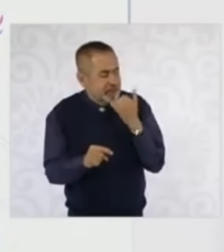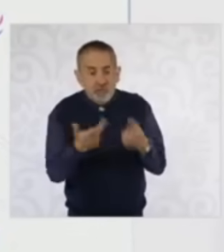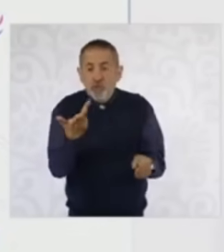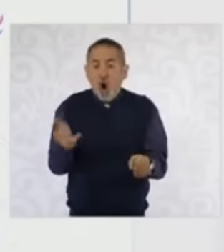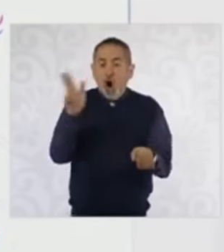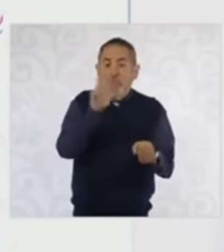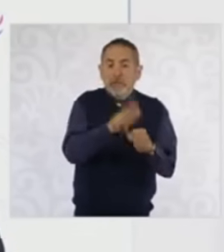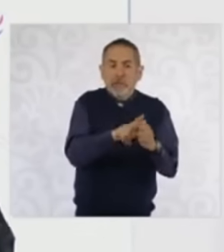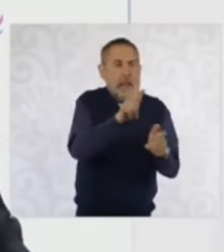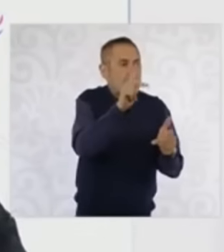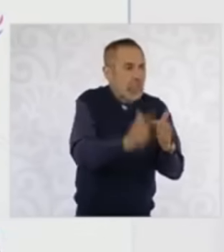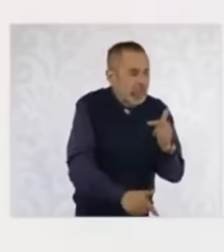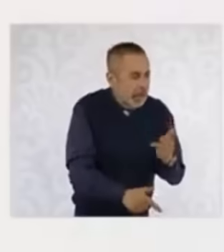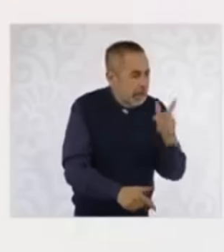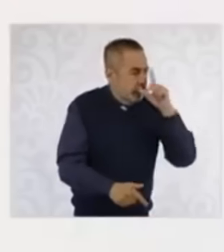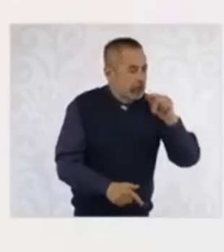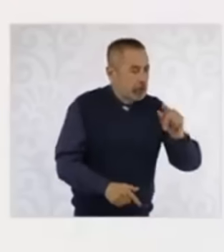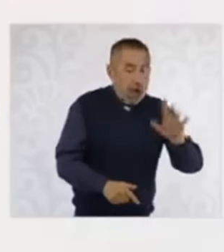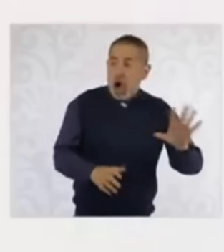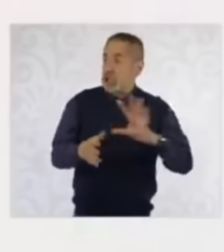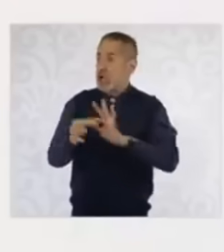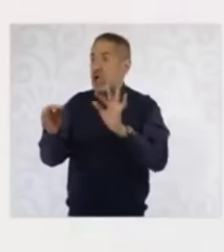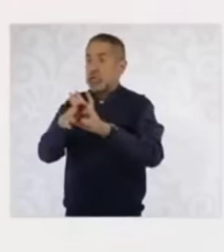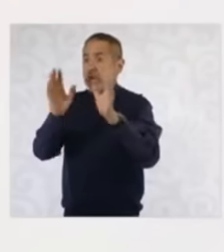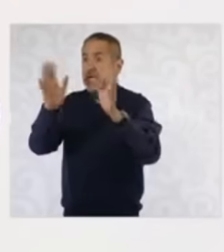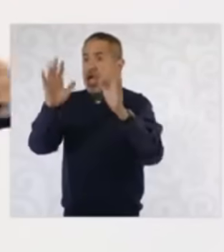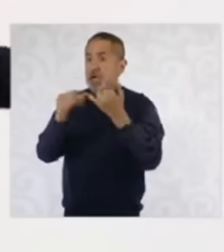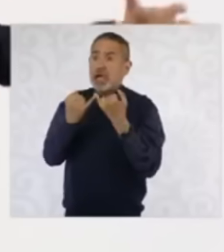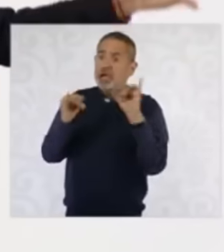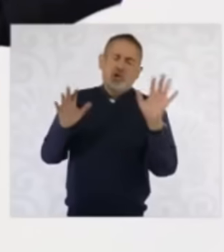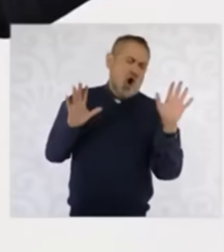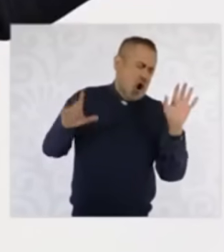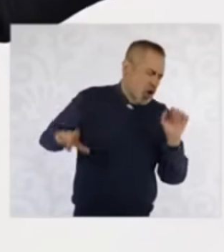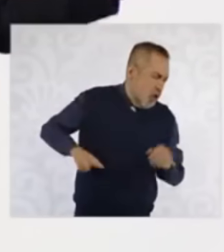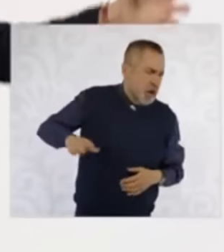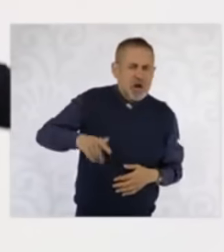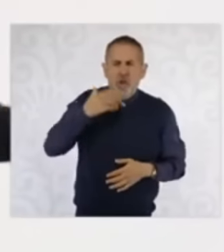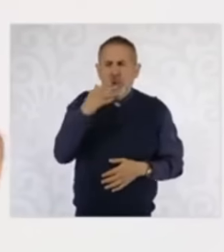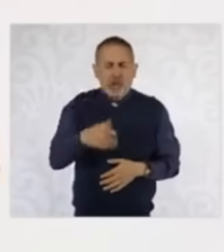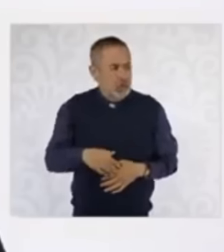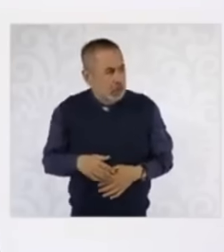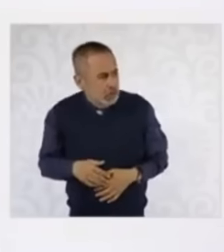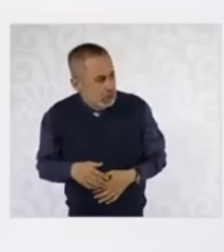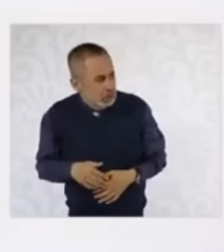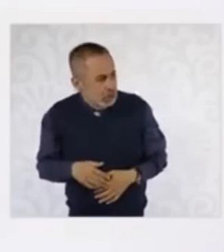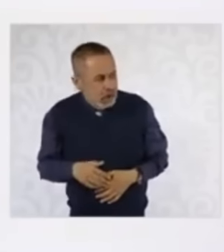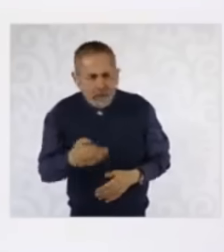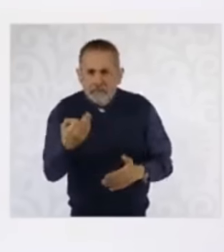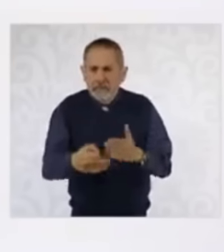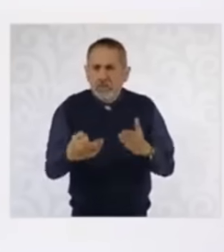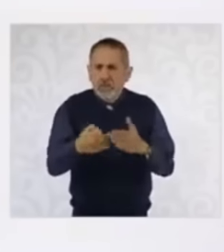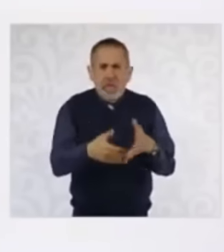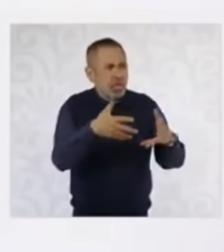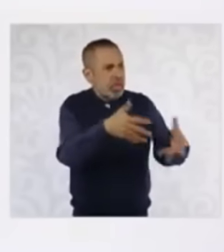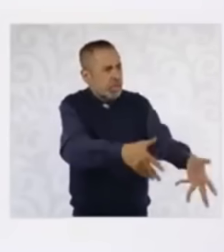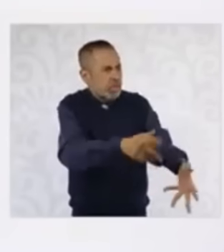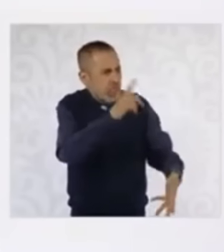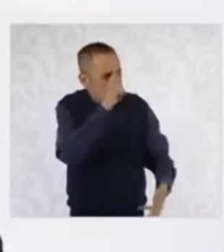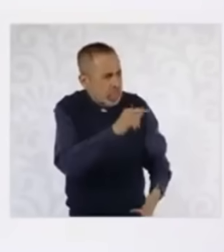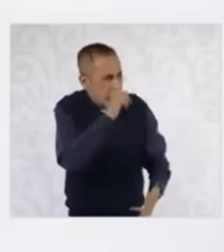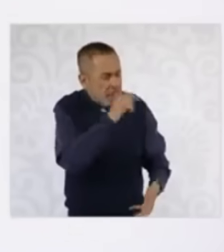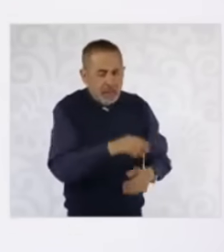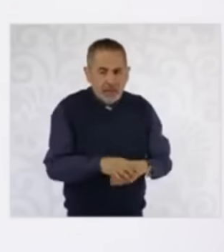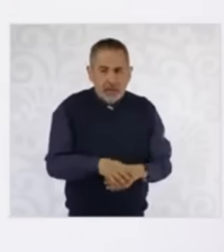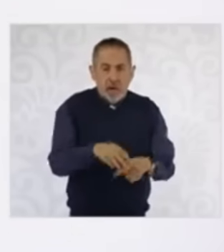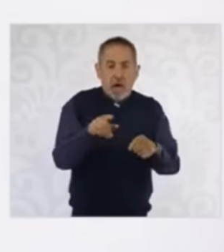sí, vámonos recio con este tema que está de rechupete. Primero que nada, vamos a ver cómo se van a incrementar las pensiones y qué índices se